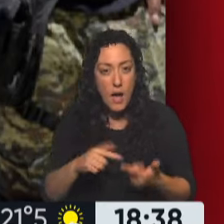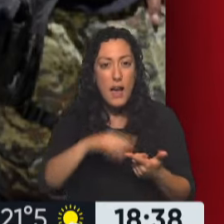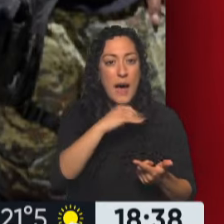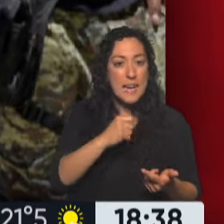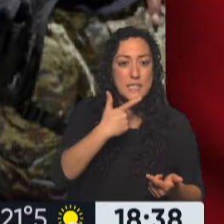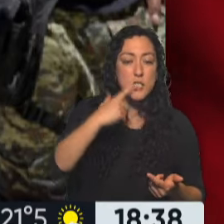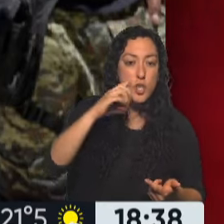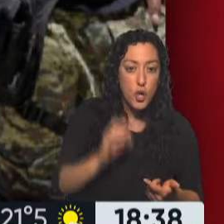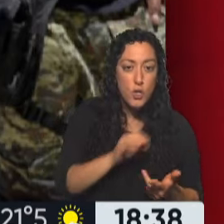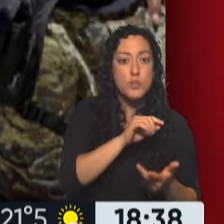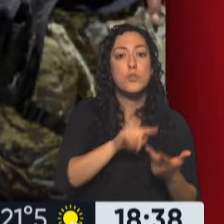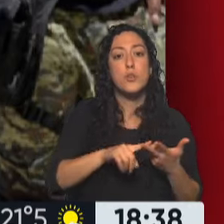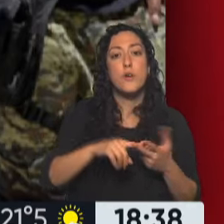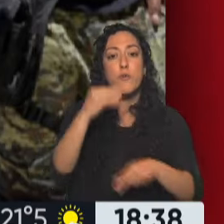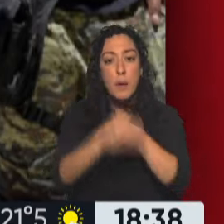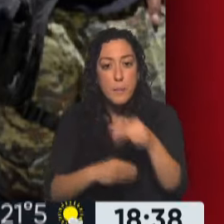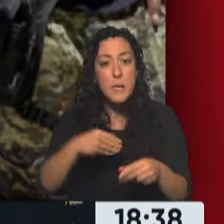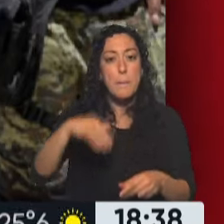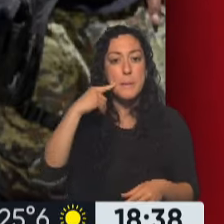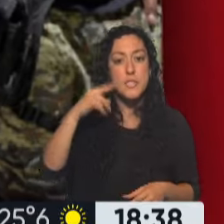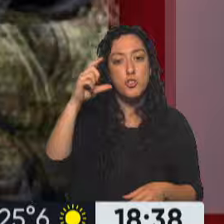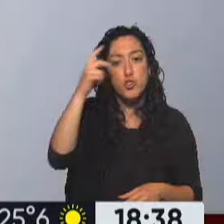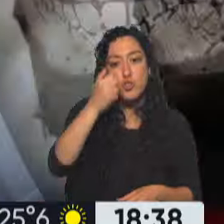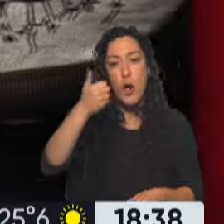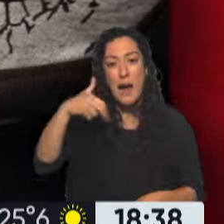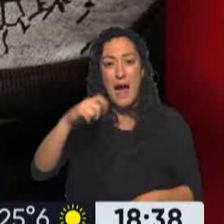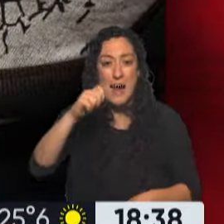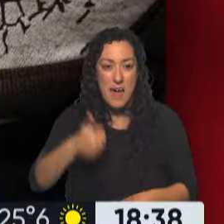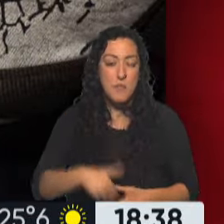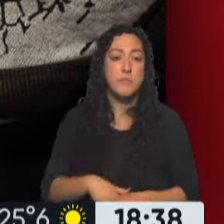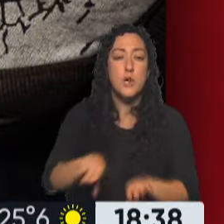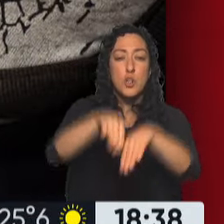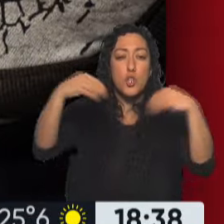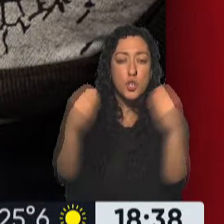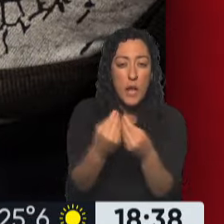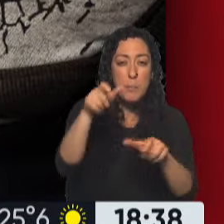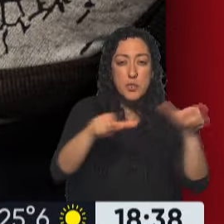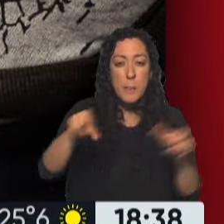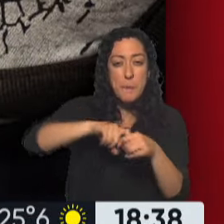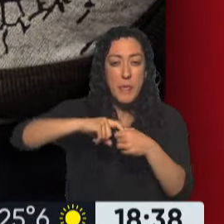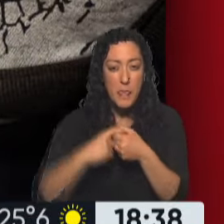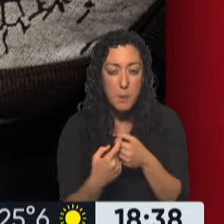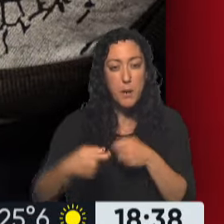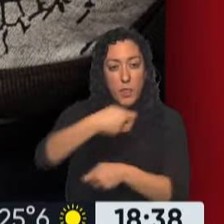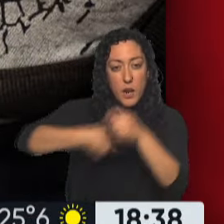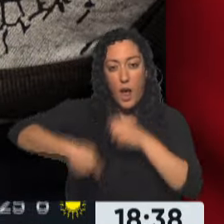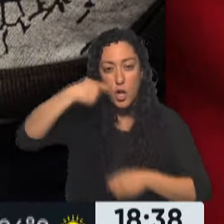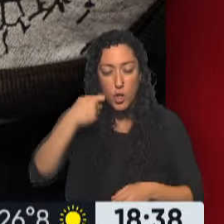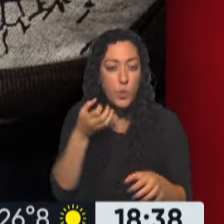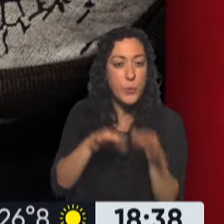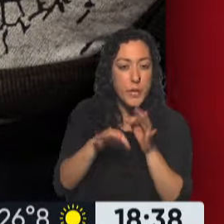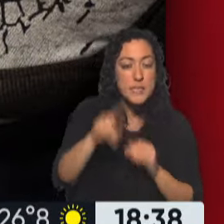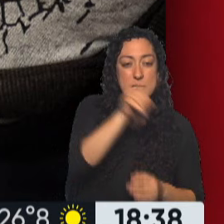Jalisco, Nueva Generación y Nueva Familia Michoacana. El total de miembros de organizaciones de narcotráfico